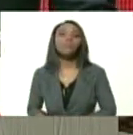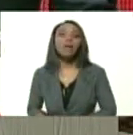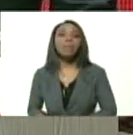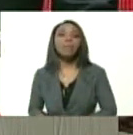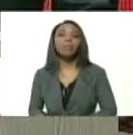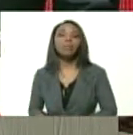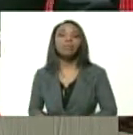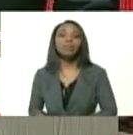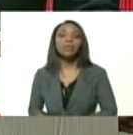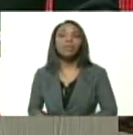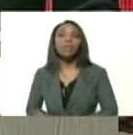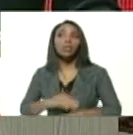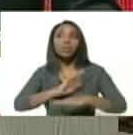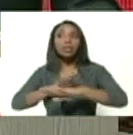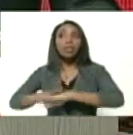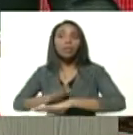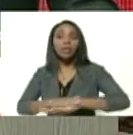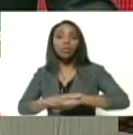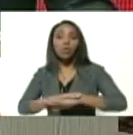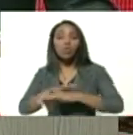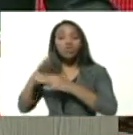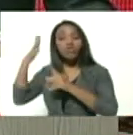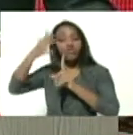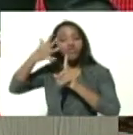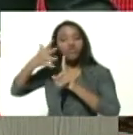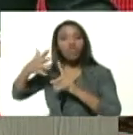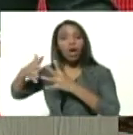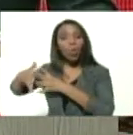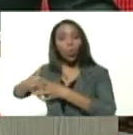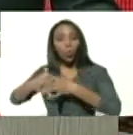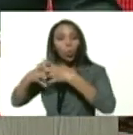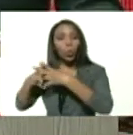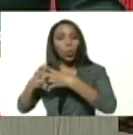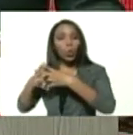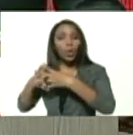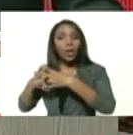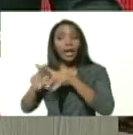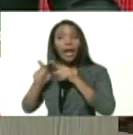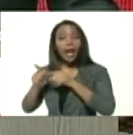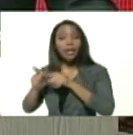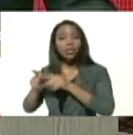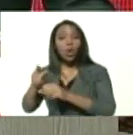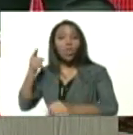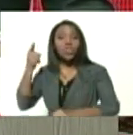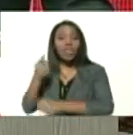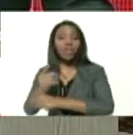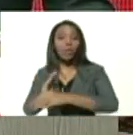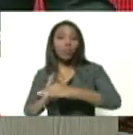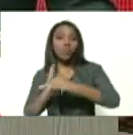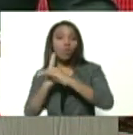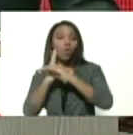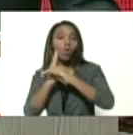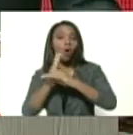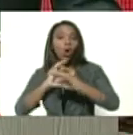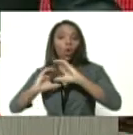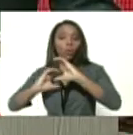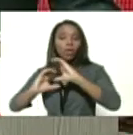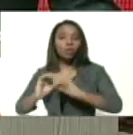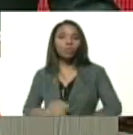dice que lo está llamando el asesor norteamericano y que por eso debe interrumpir la